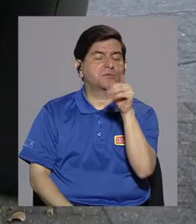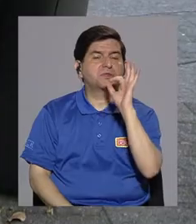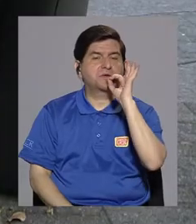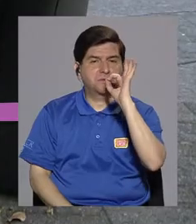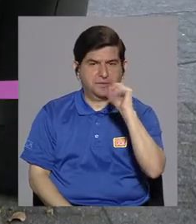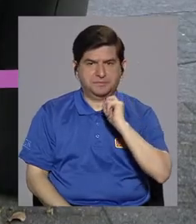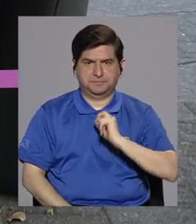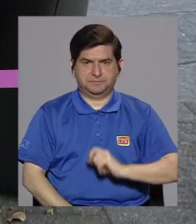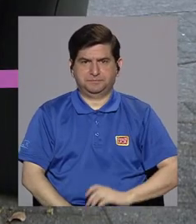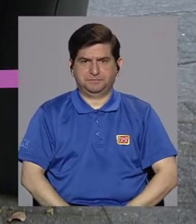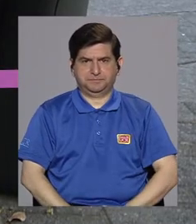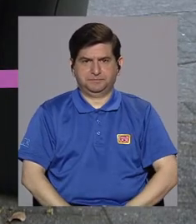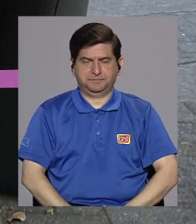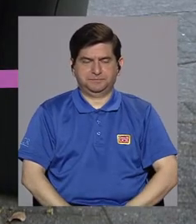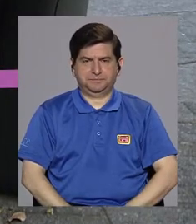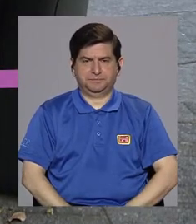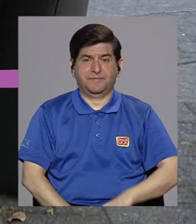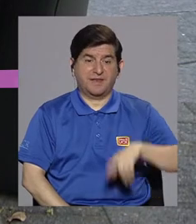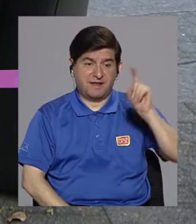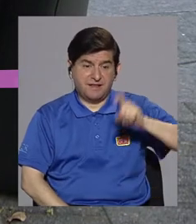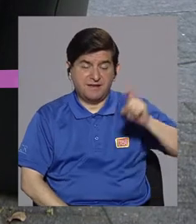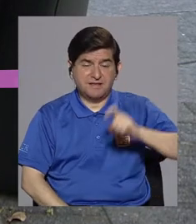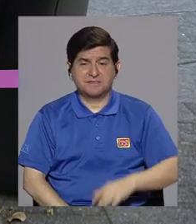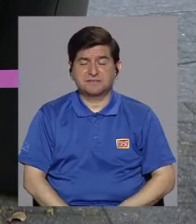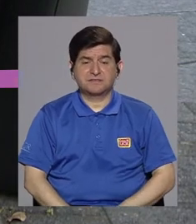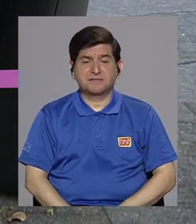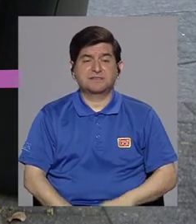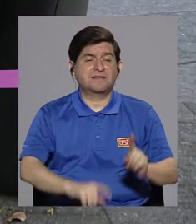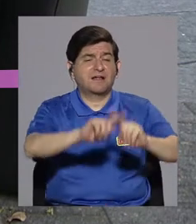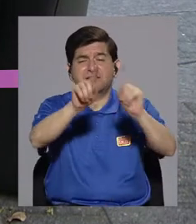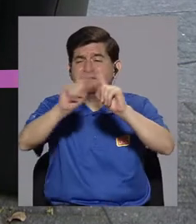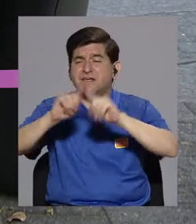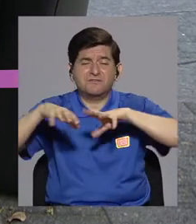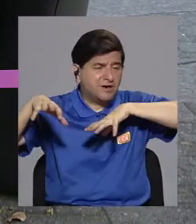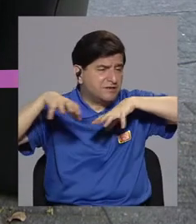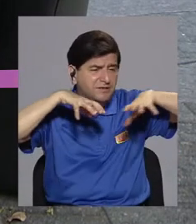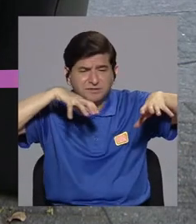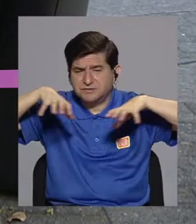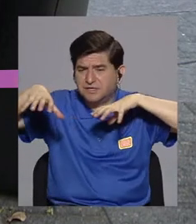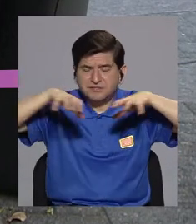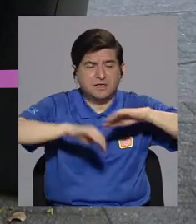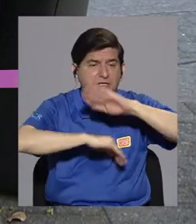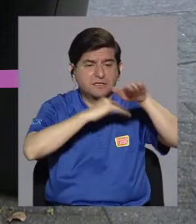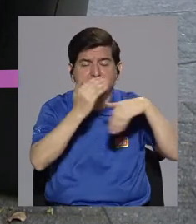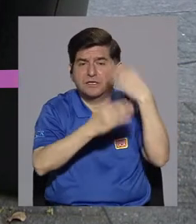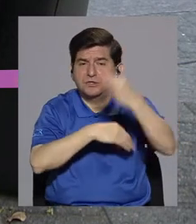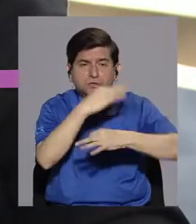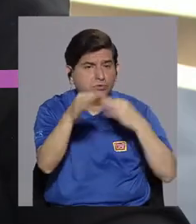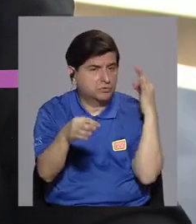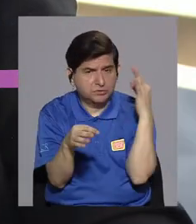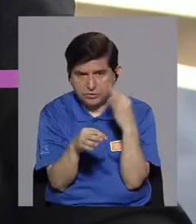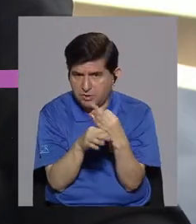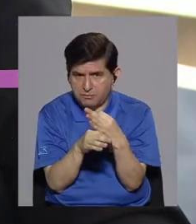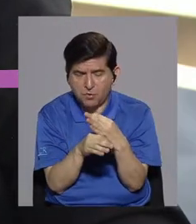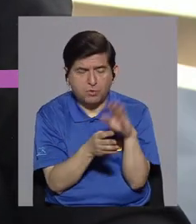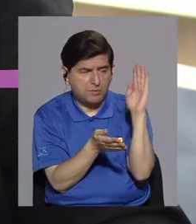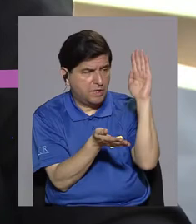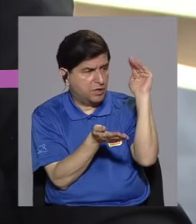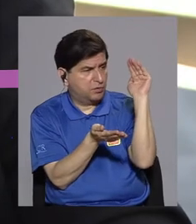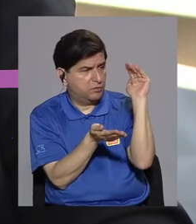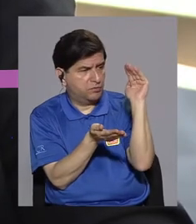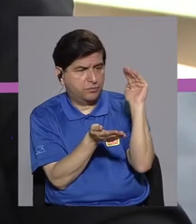dice. Y se necesitan llevar a cabo toda una serie de acciones a todo nivel para